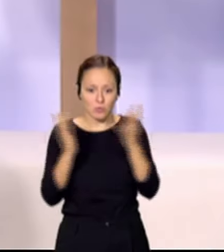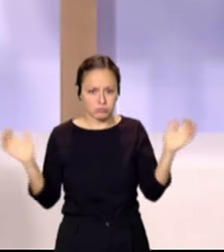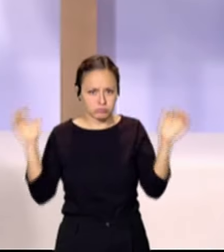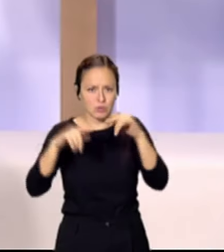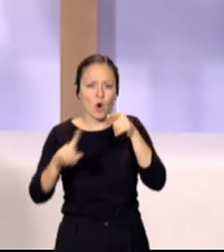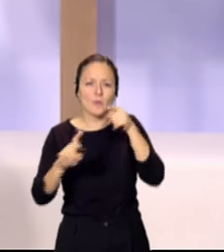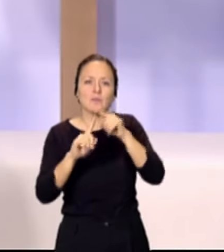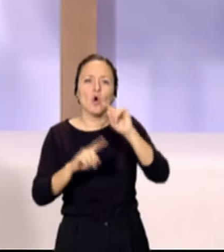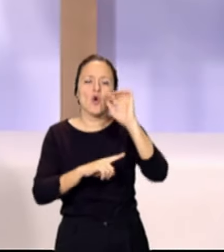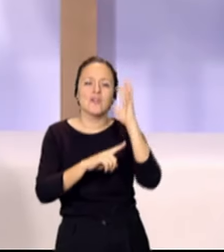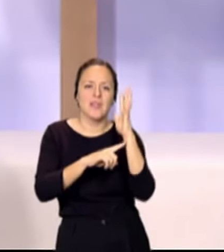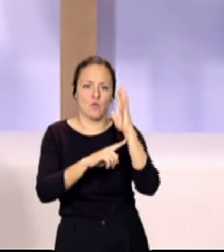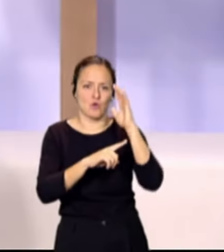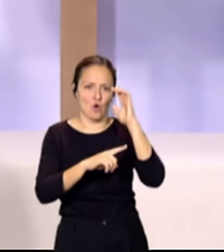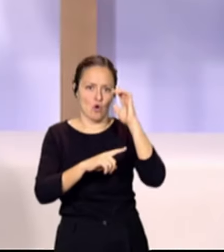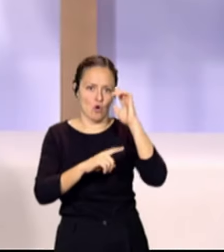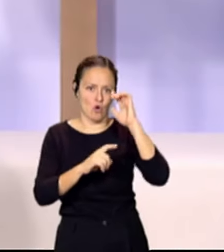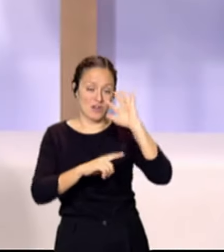neuroclínica